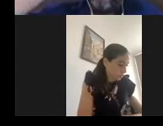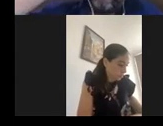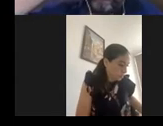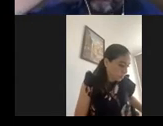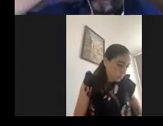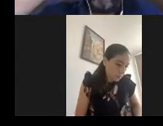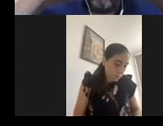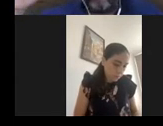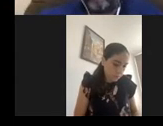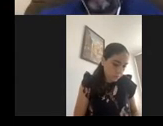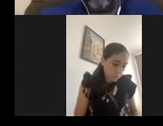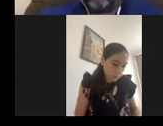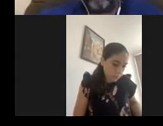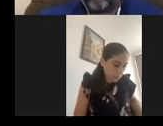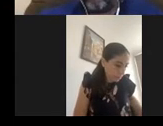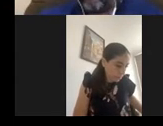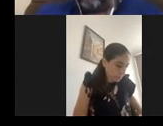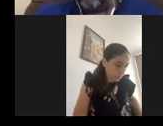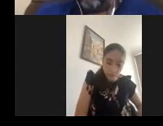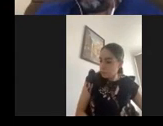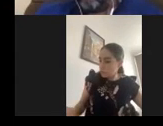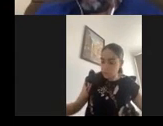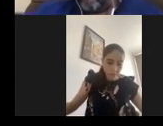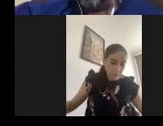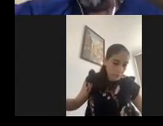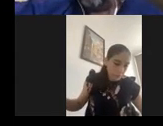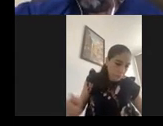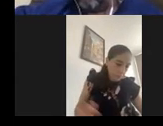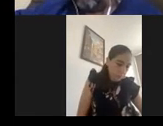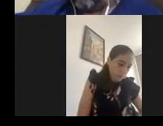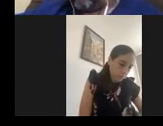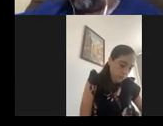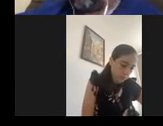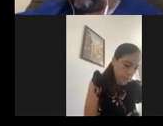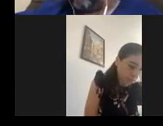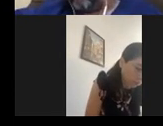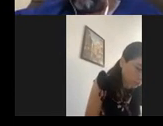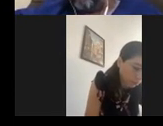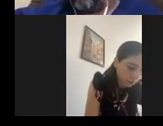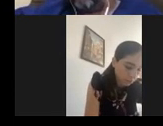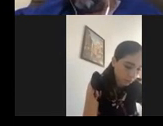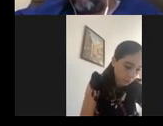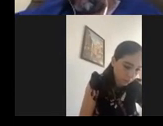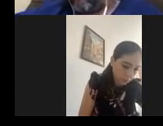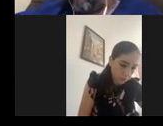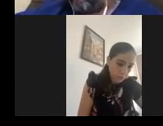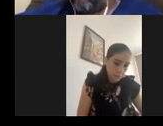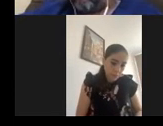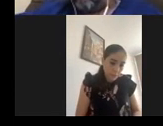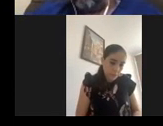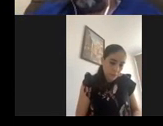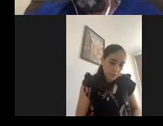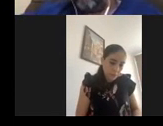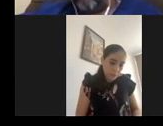parte de la utilización del transporte particular de una manera más ordenada. Entonces, seguir fomentando este